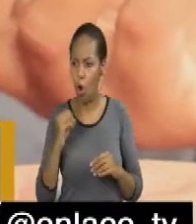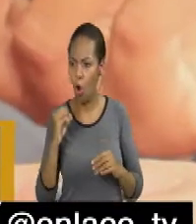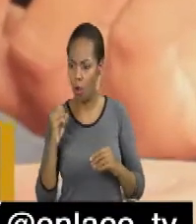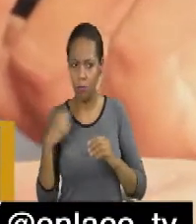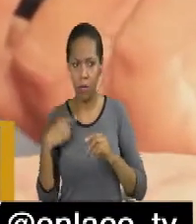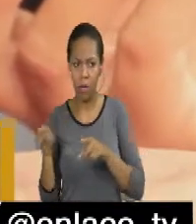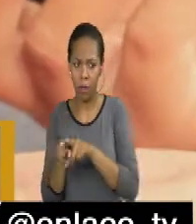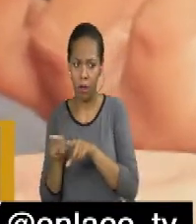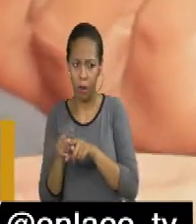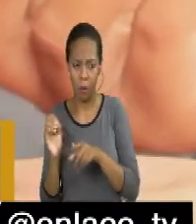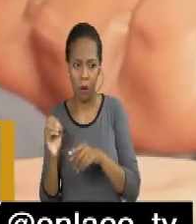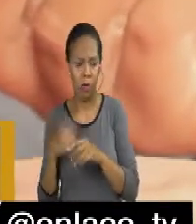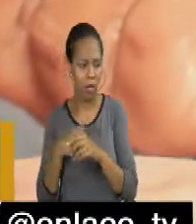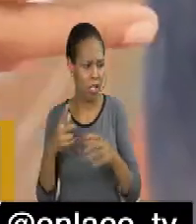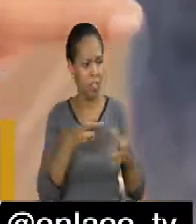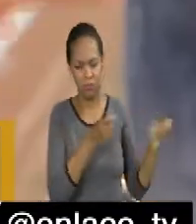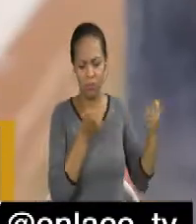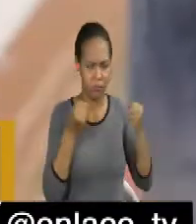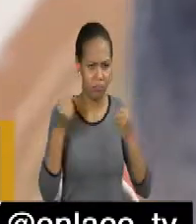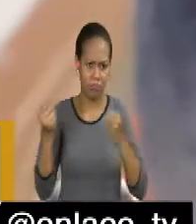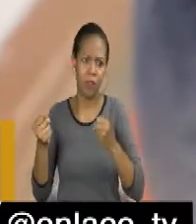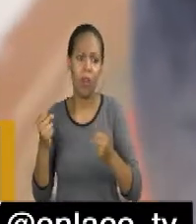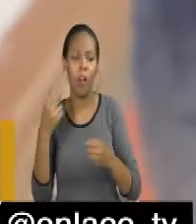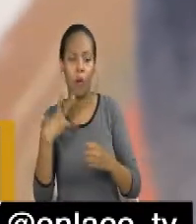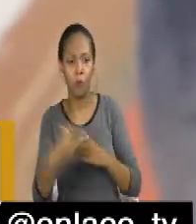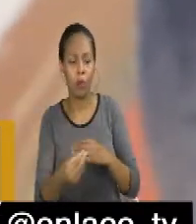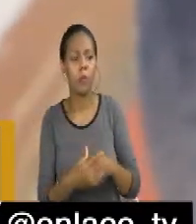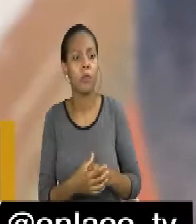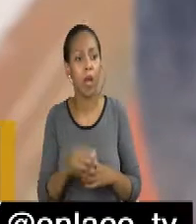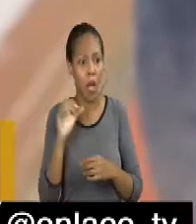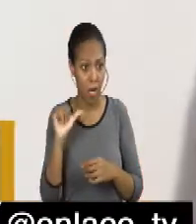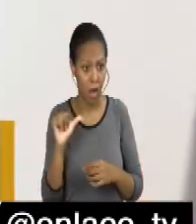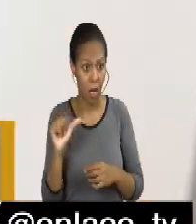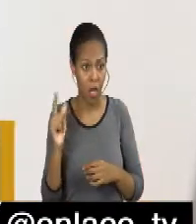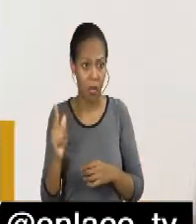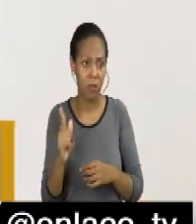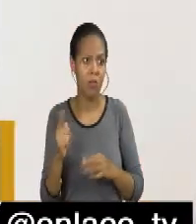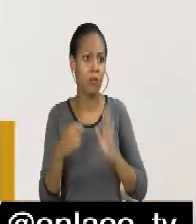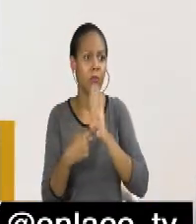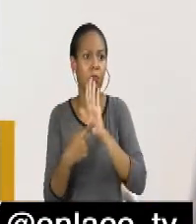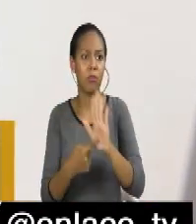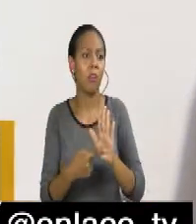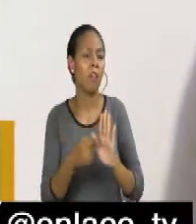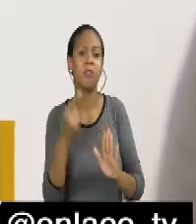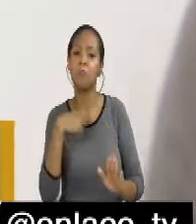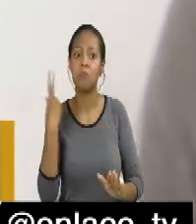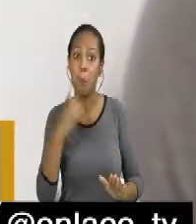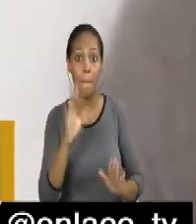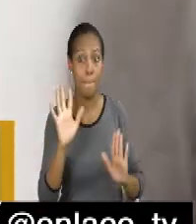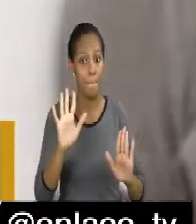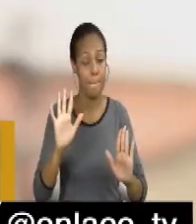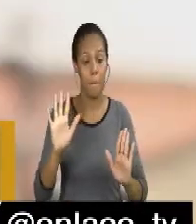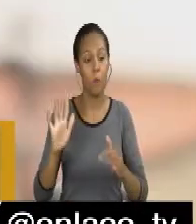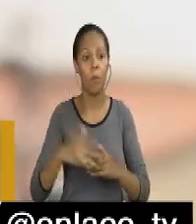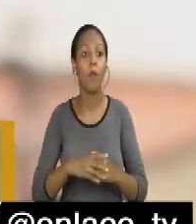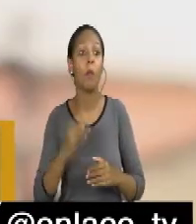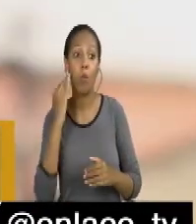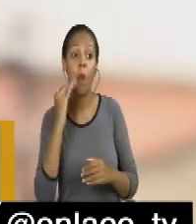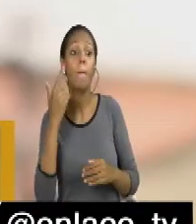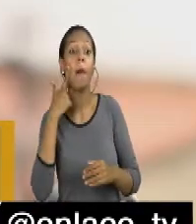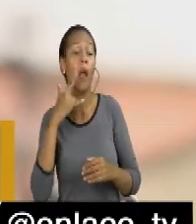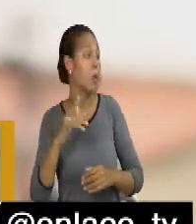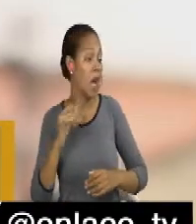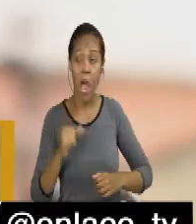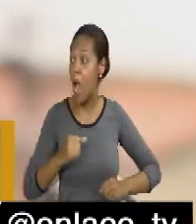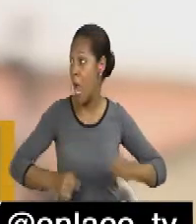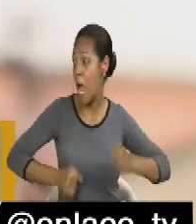y la tuvimos acá afuera. Según la afectada, a quien cubrimos su identidad por seguridad, la mujer al parecer venía huyendo de una vivienda a